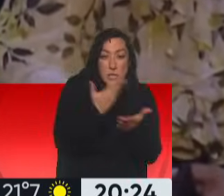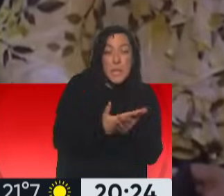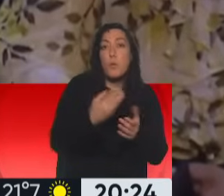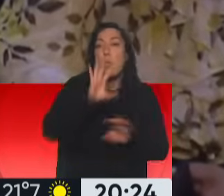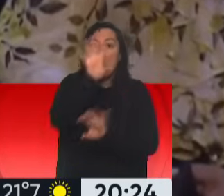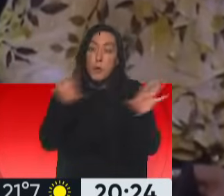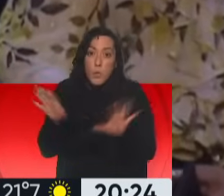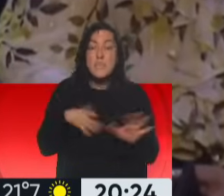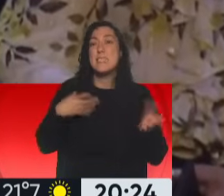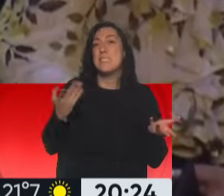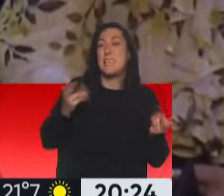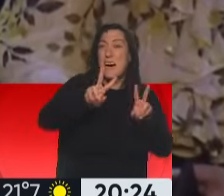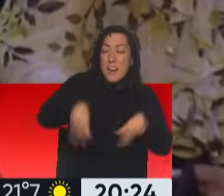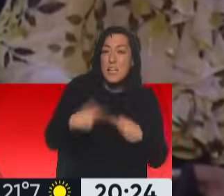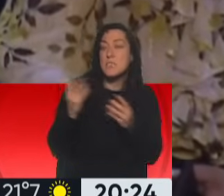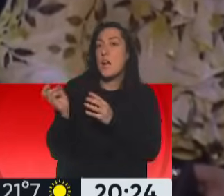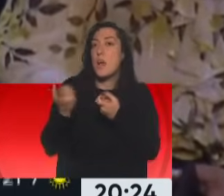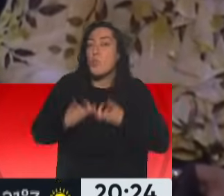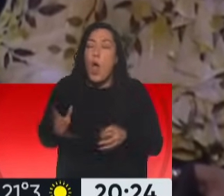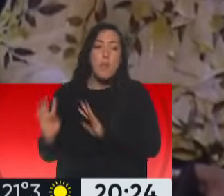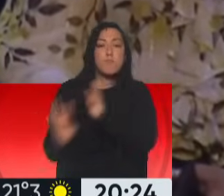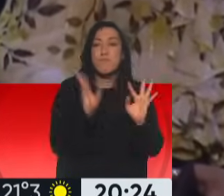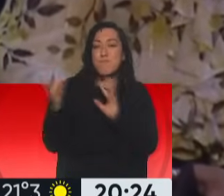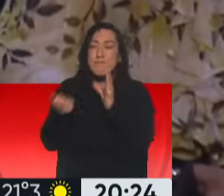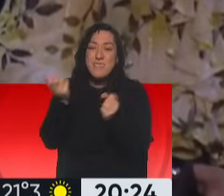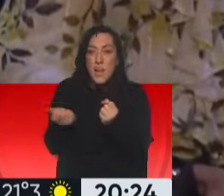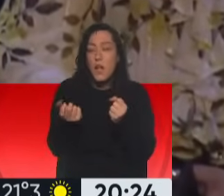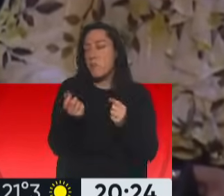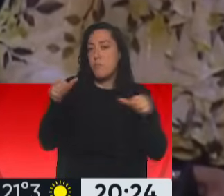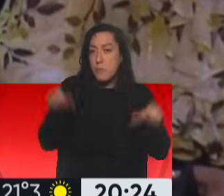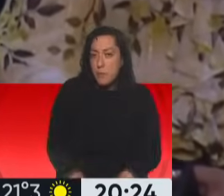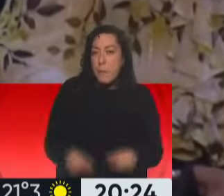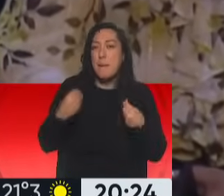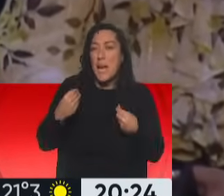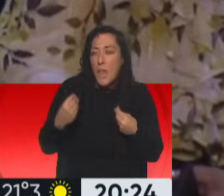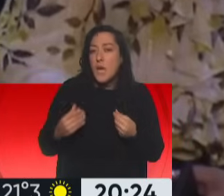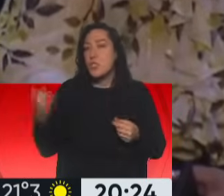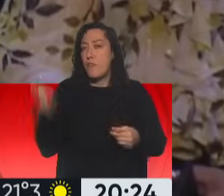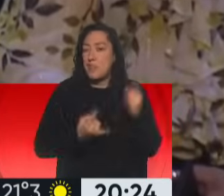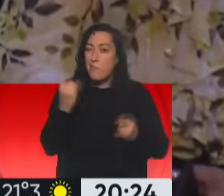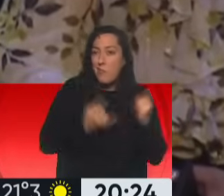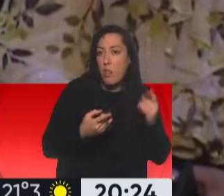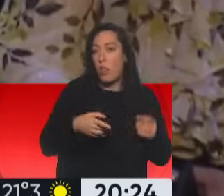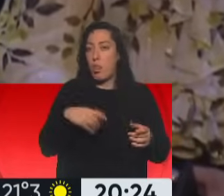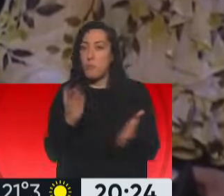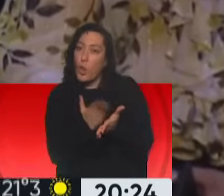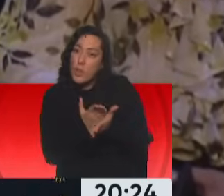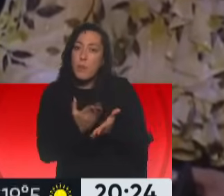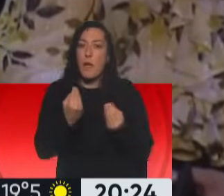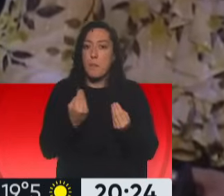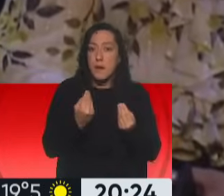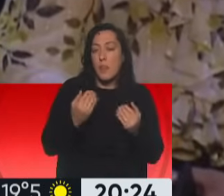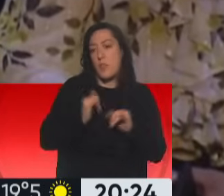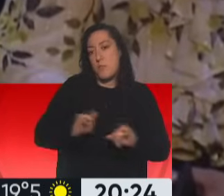provincia a toda su riqueza natural. Y todo para crear espejismos artificiales en otros lugares, para las